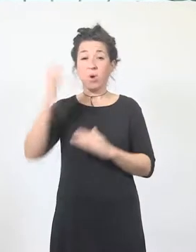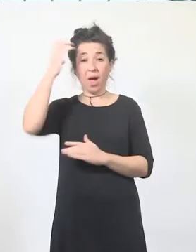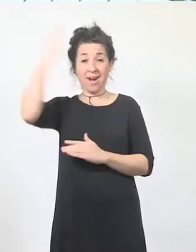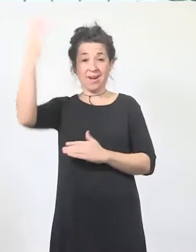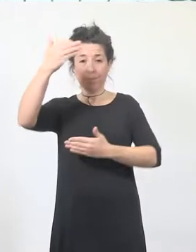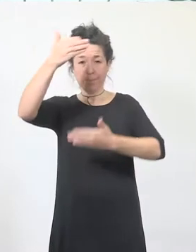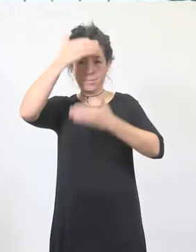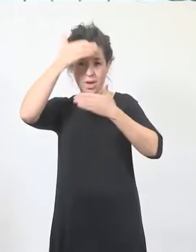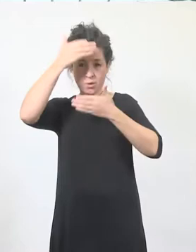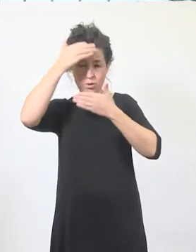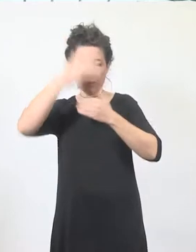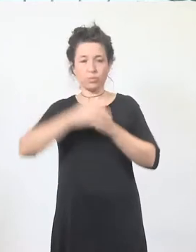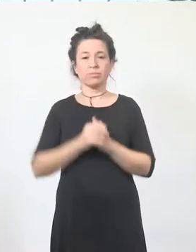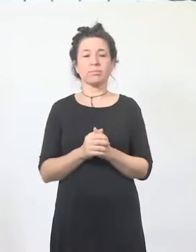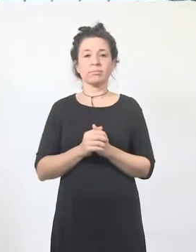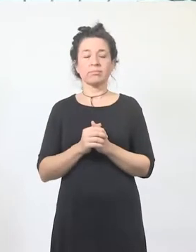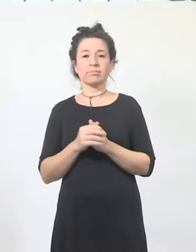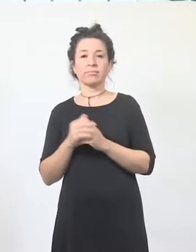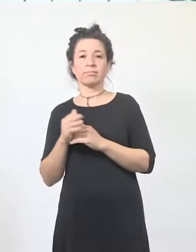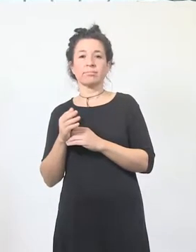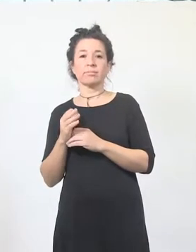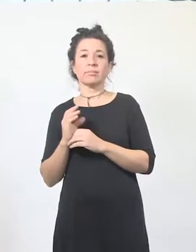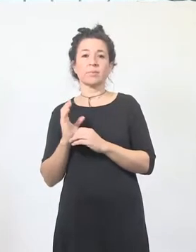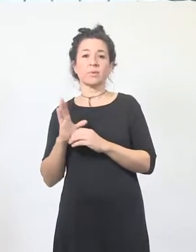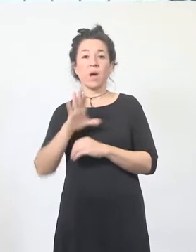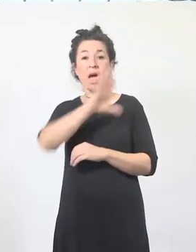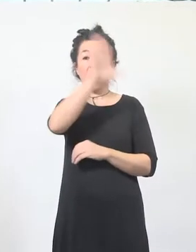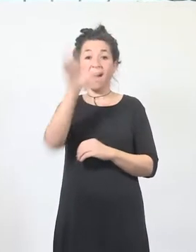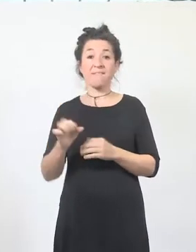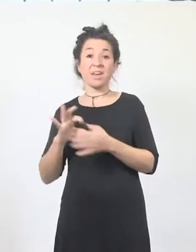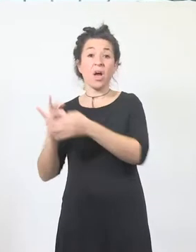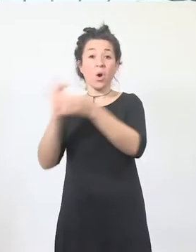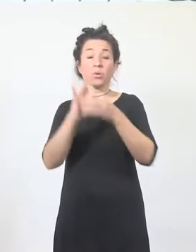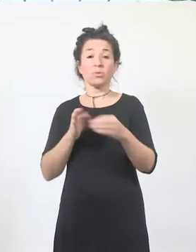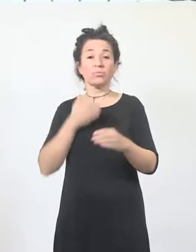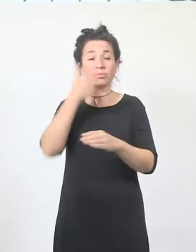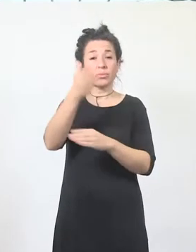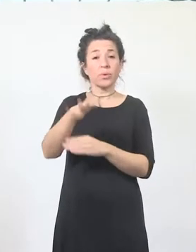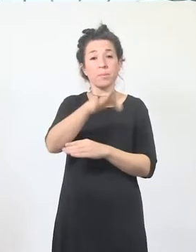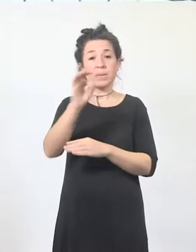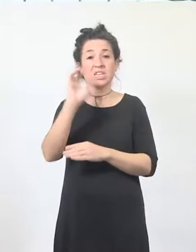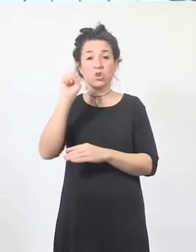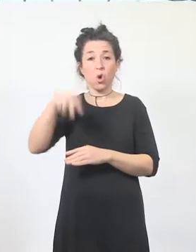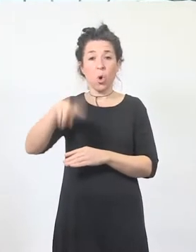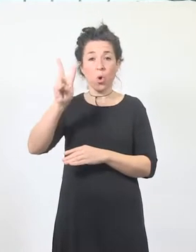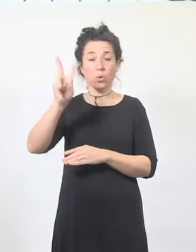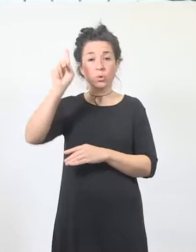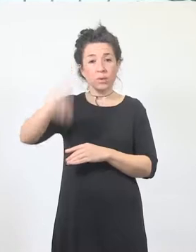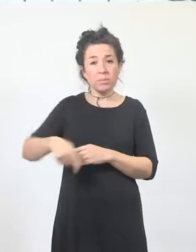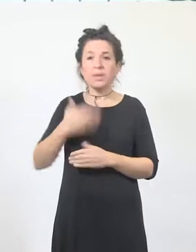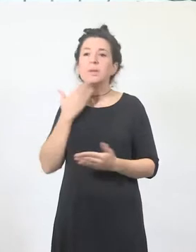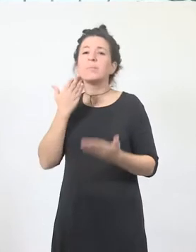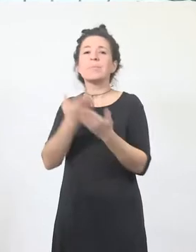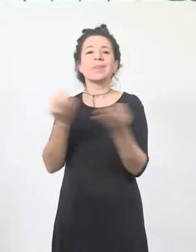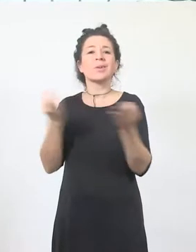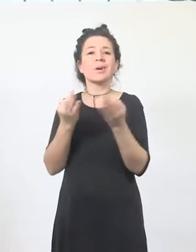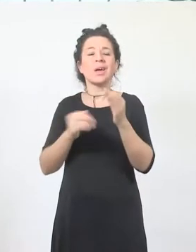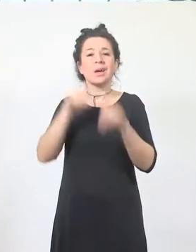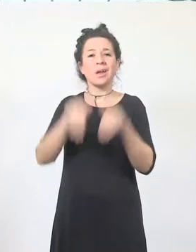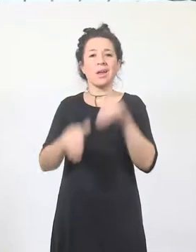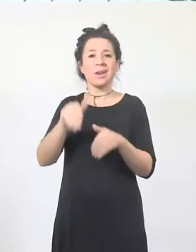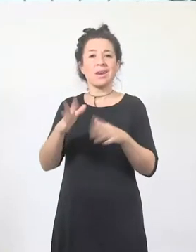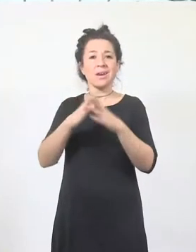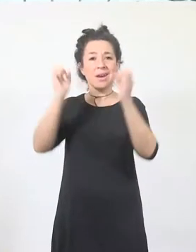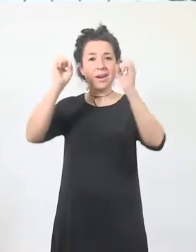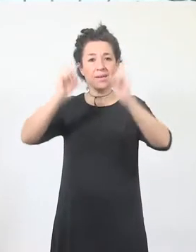entonces, que acudió a la Unión Africana y a Naciones Unidas y pidió hacer un